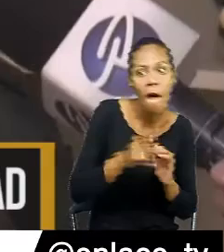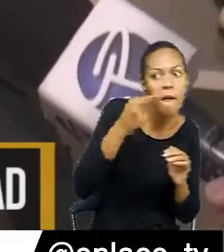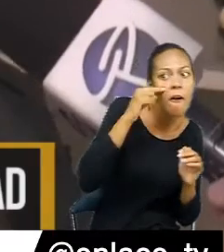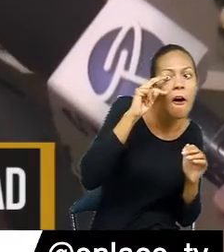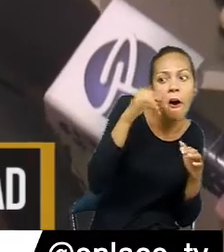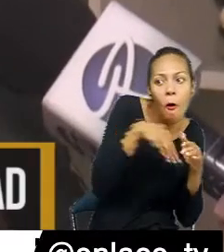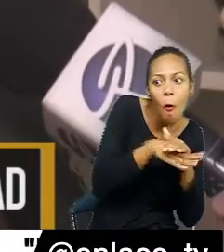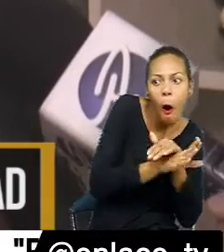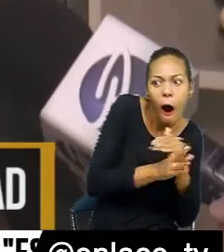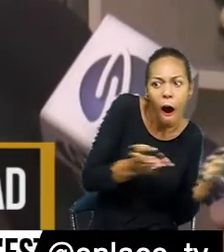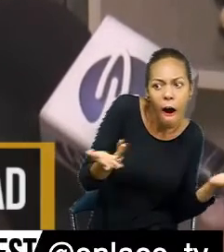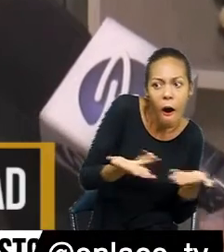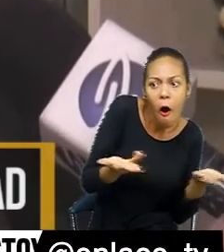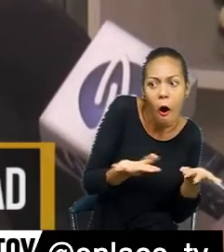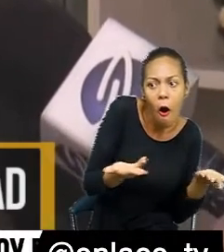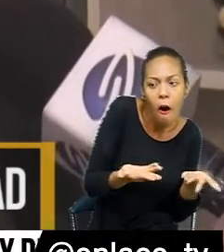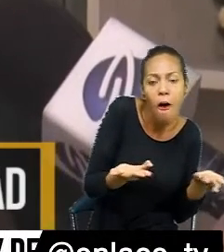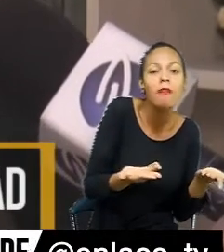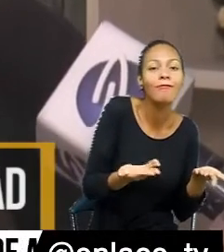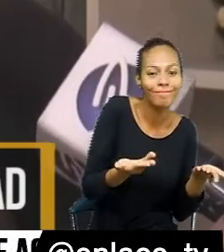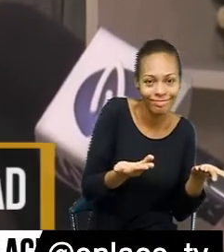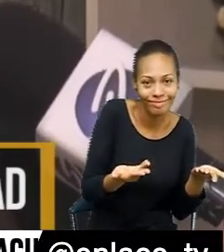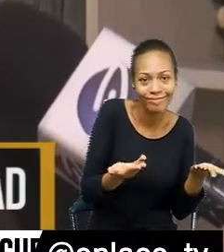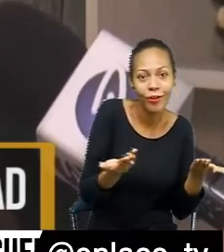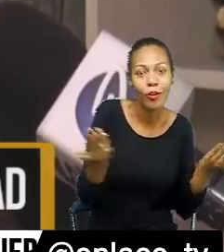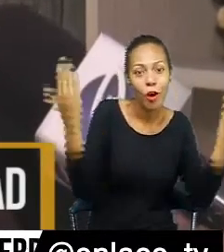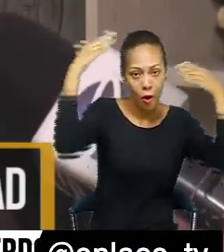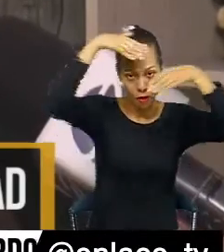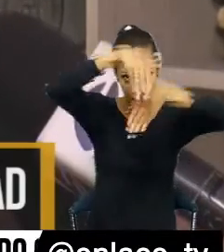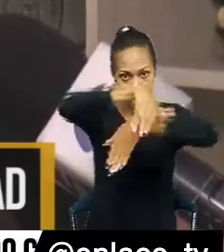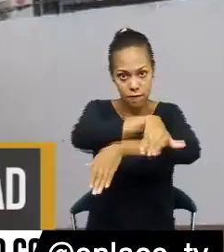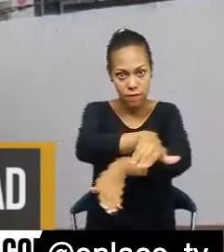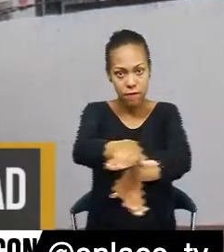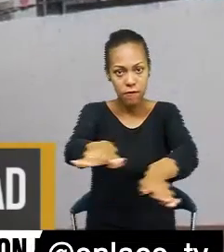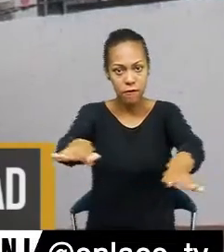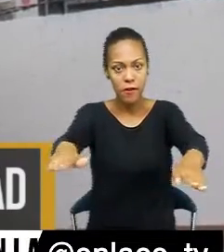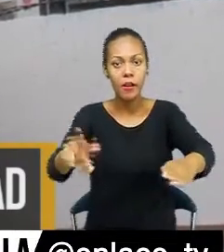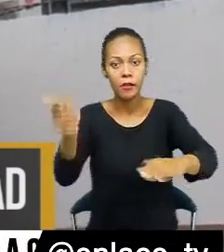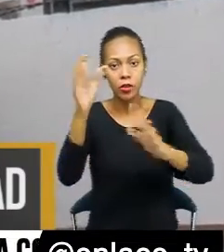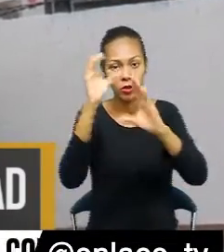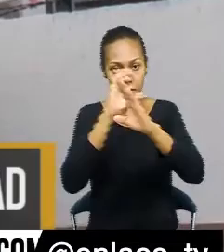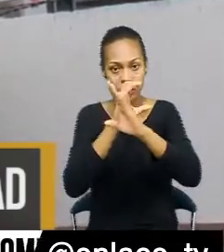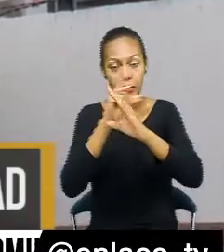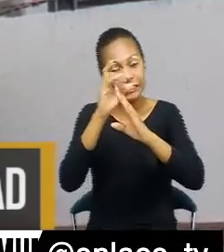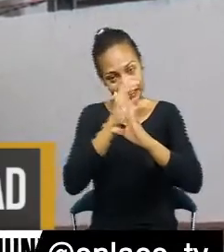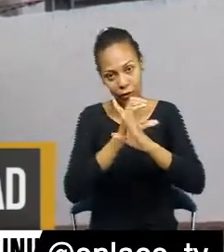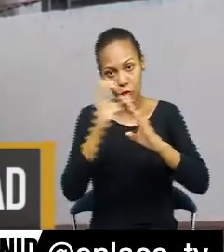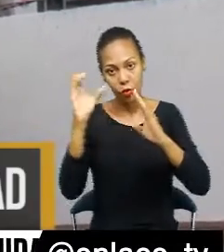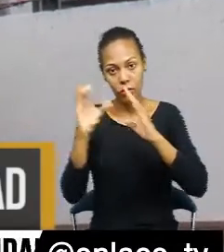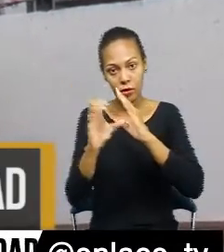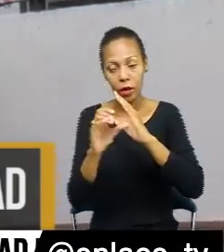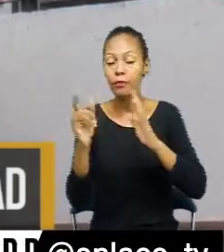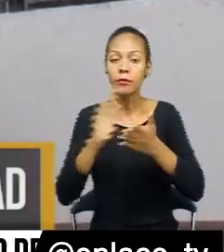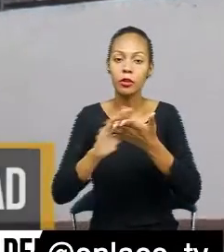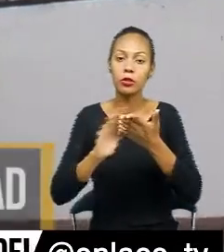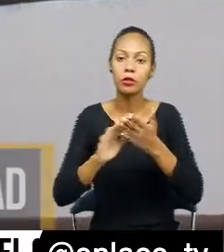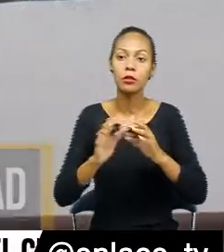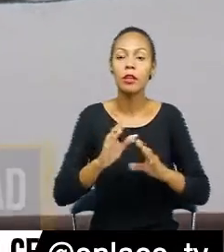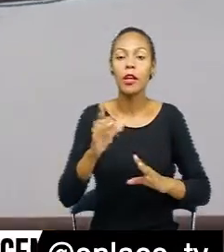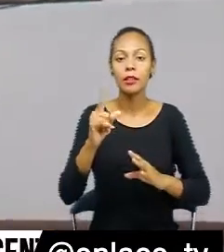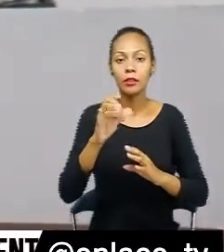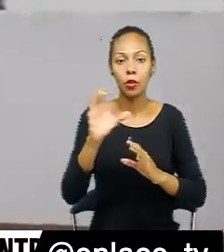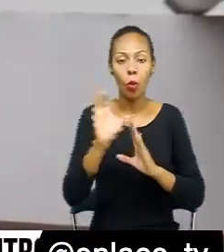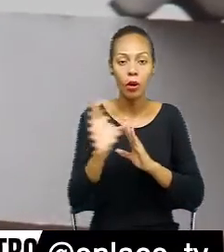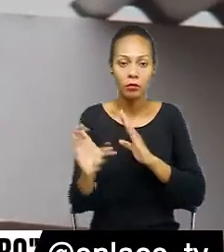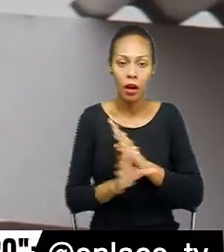entre el Romboy, que da con el CAI Cincuentenario, y esa parte que se está mencionando. En este hecho no se registraron